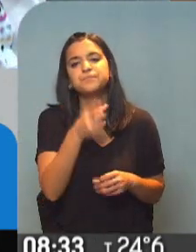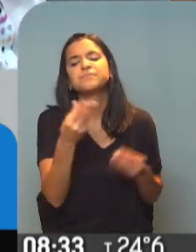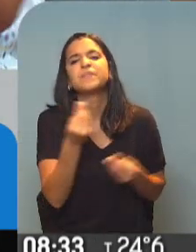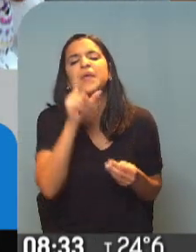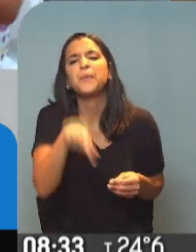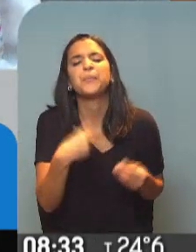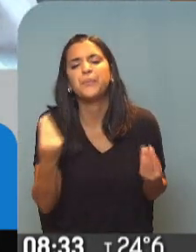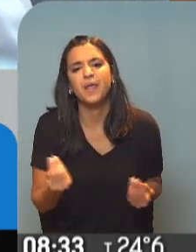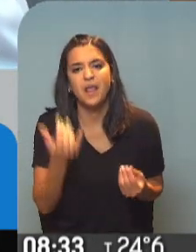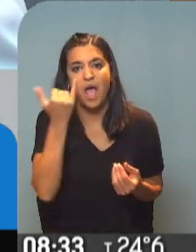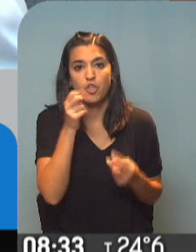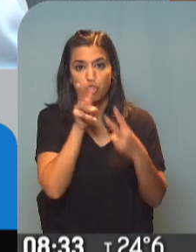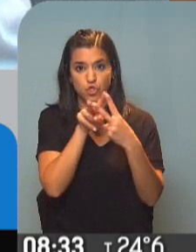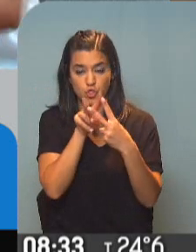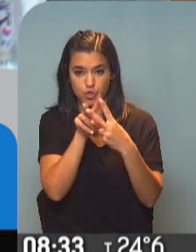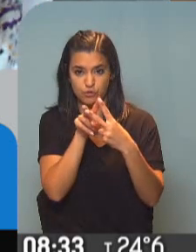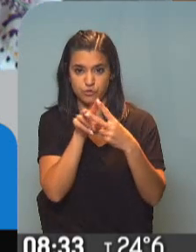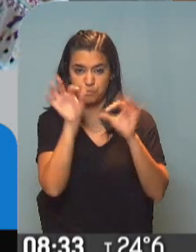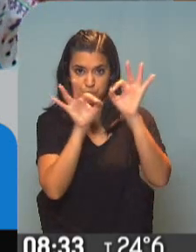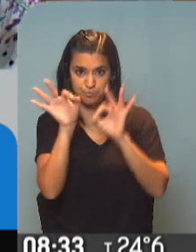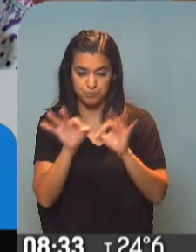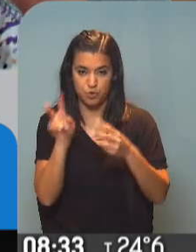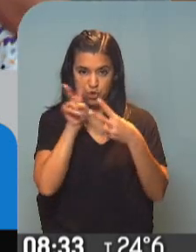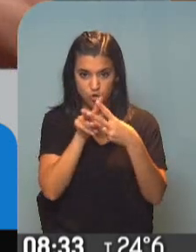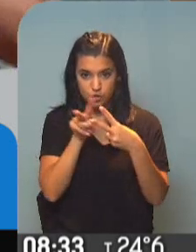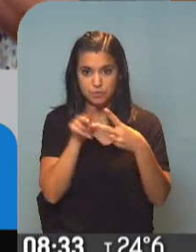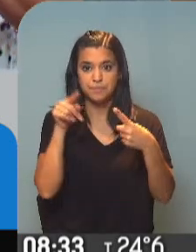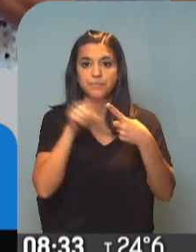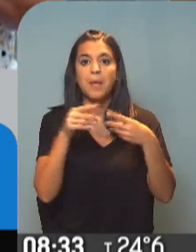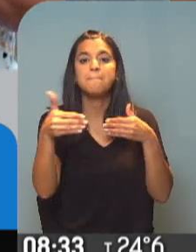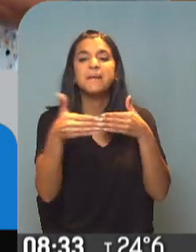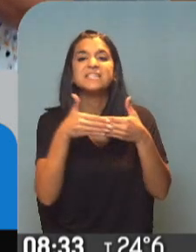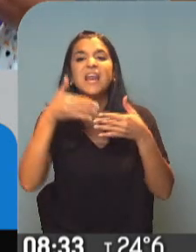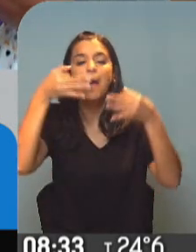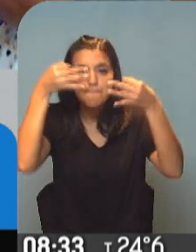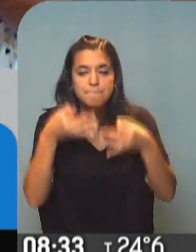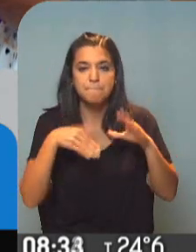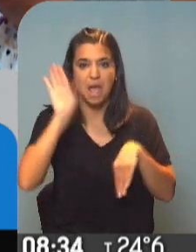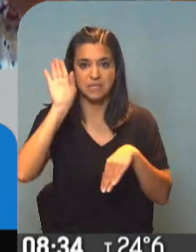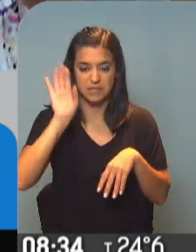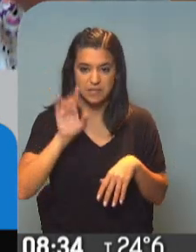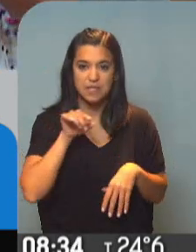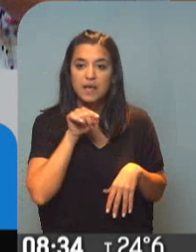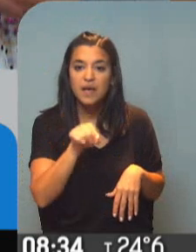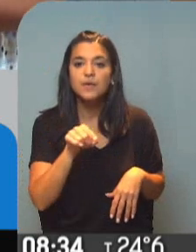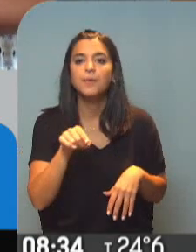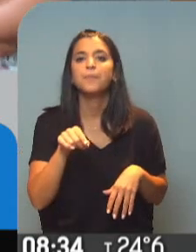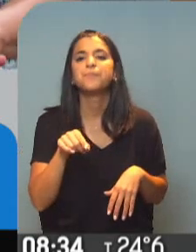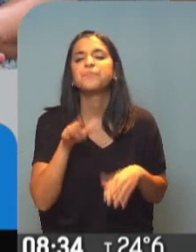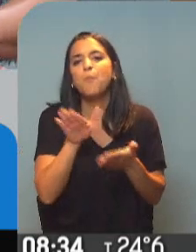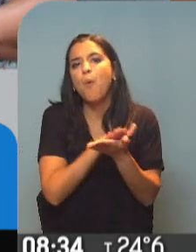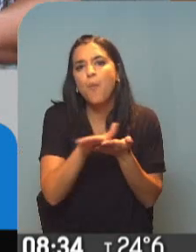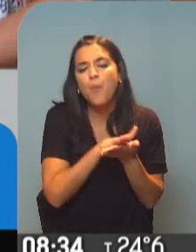surge entonces porque hay dos programas vamos a centrarnos en más cerca es más justo y ahí es la sustentabilidad como